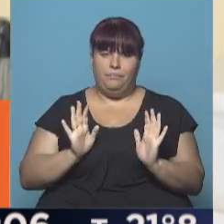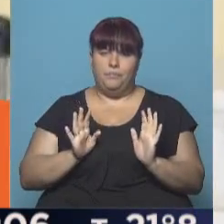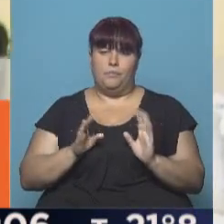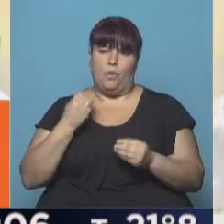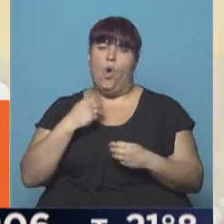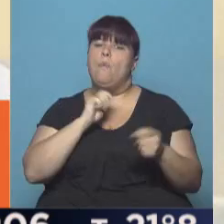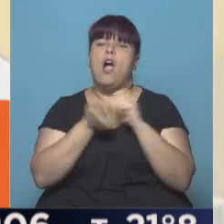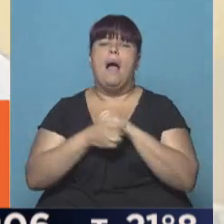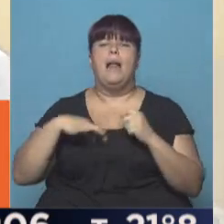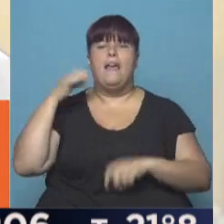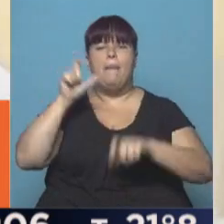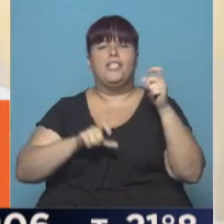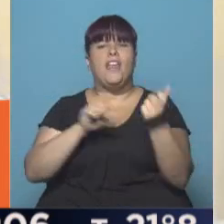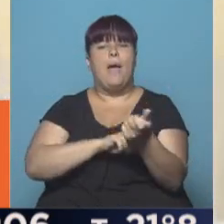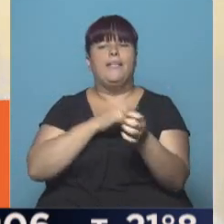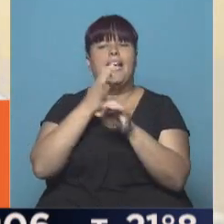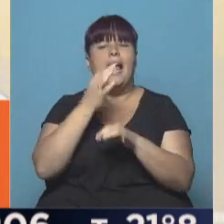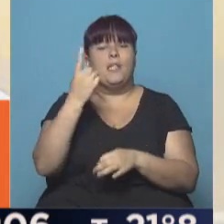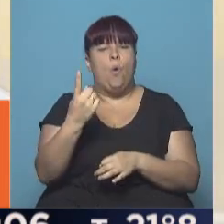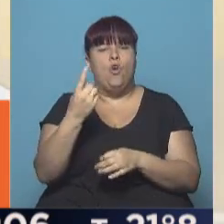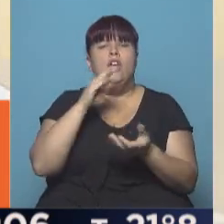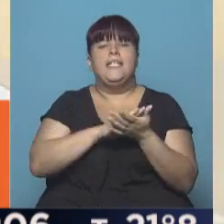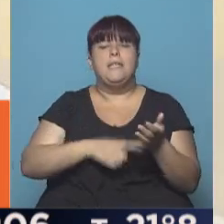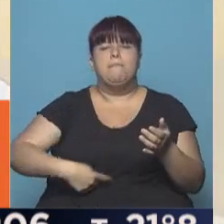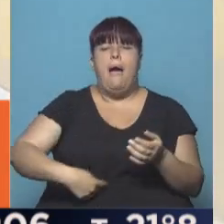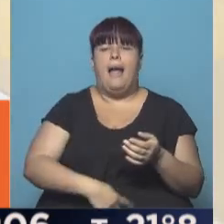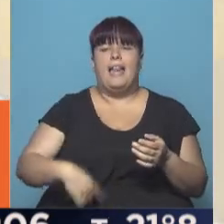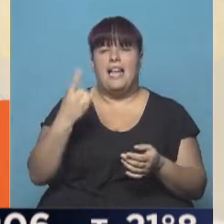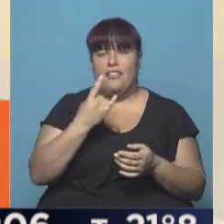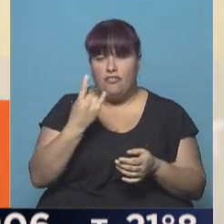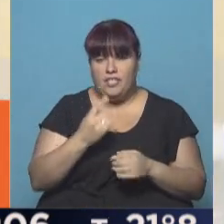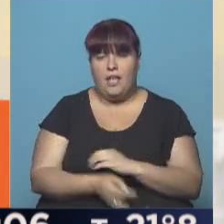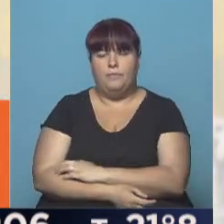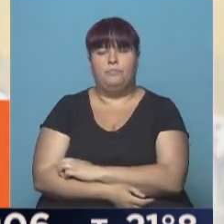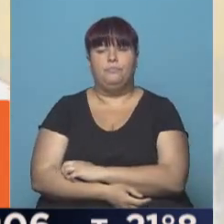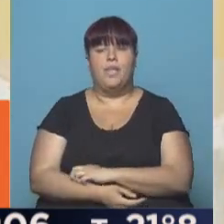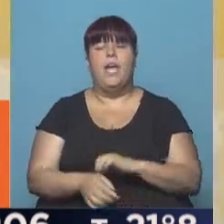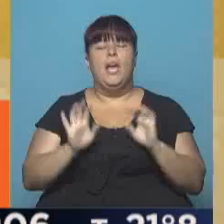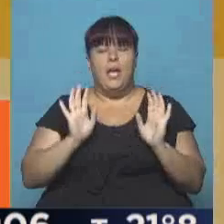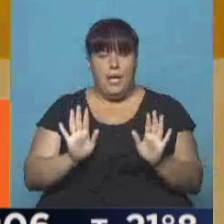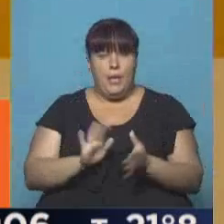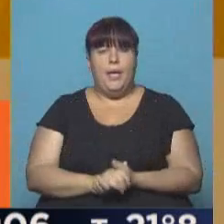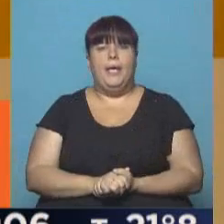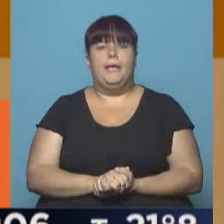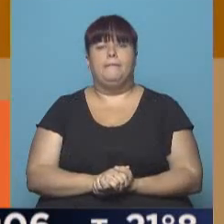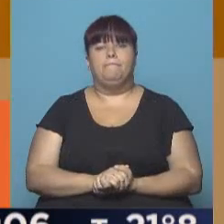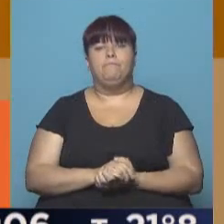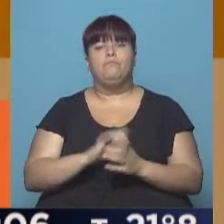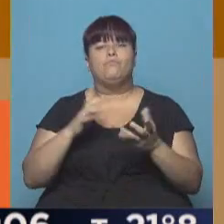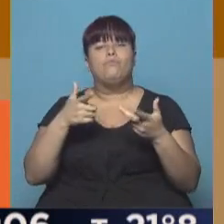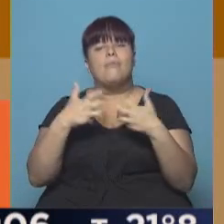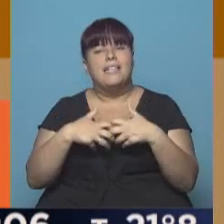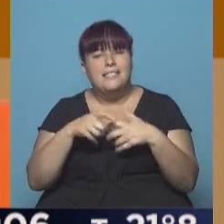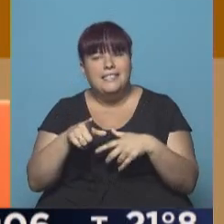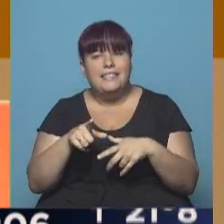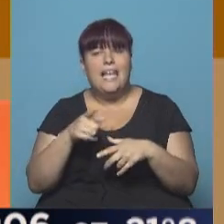qué cambia la vida de un paciente con diabetes tipo 1 la utilización de un páncreas artificial bien eh es un sistema